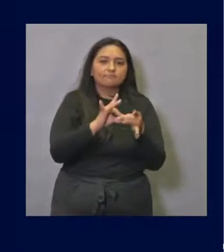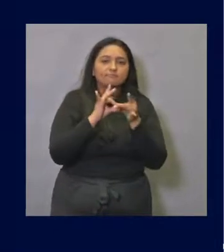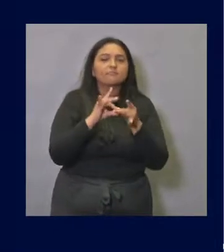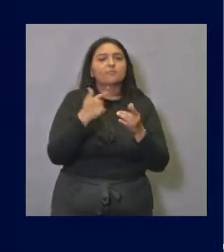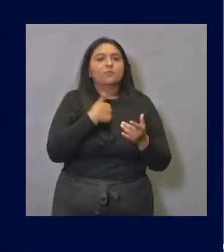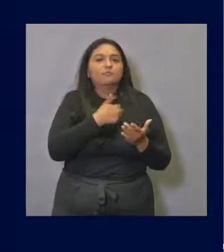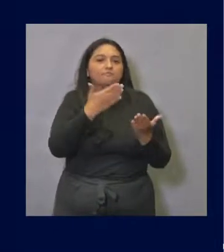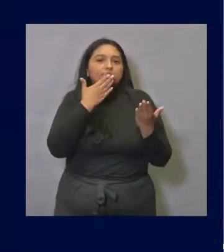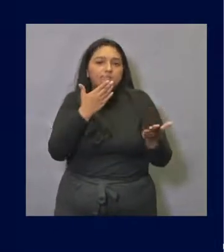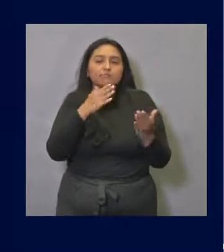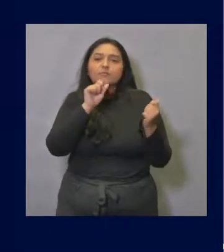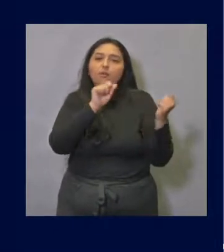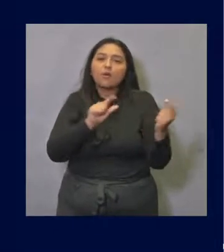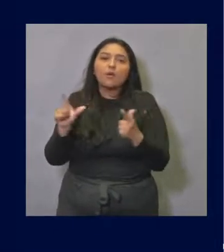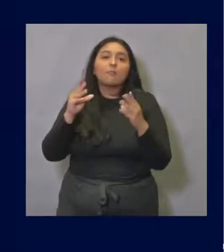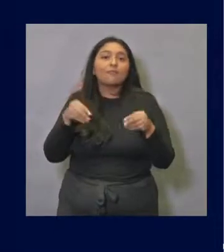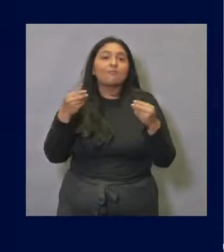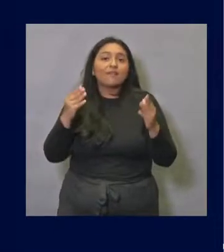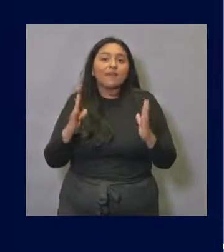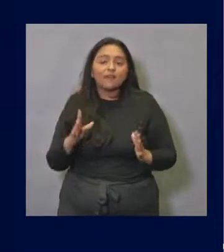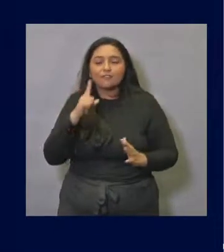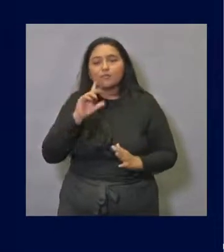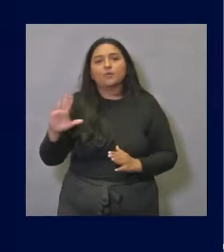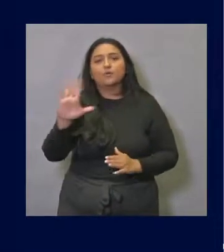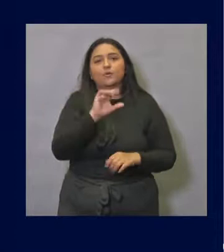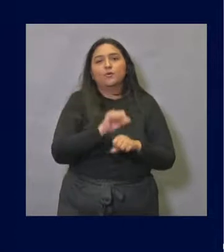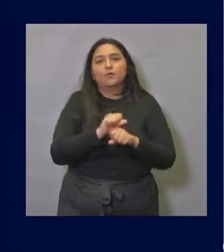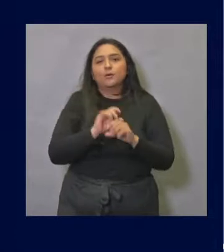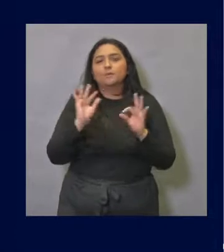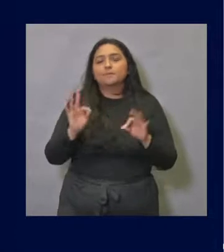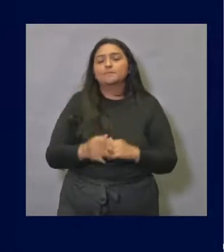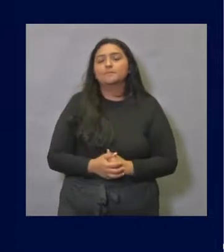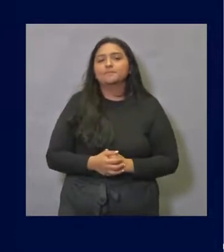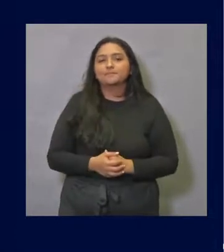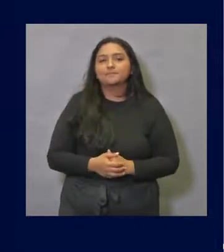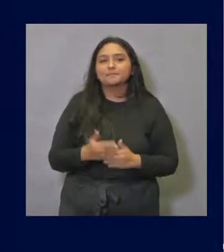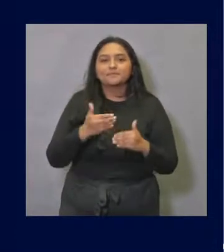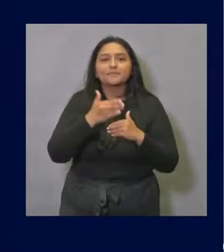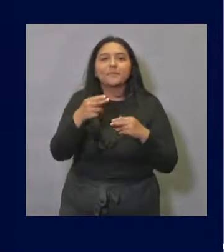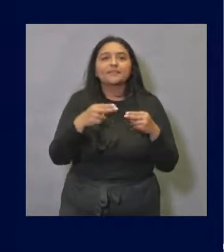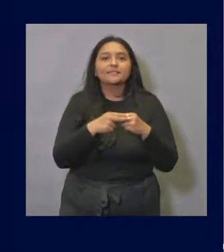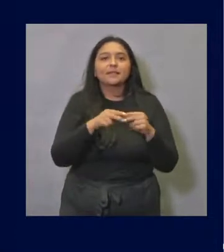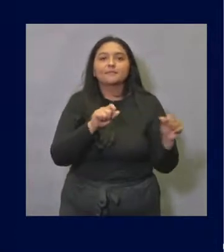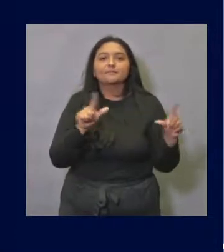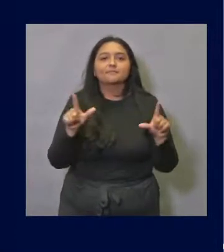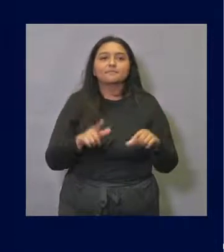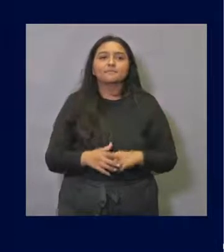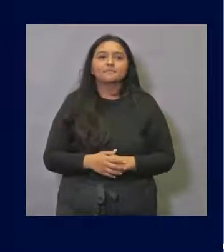a todos los proveedores por su excelente trabajo. Next slide, please.